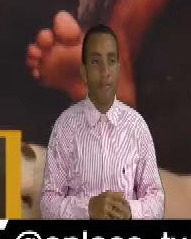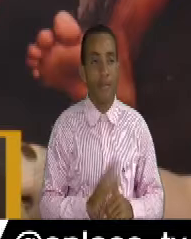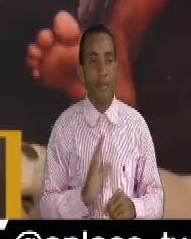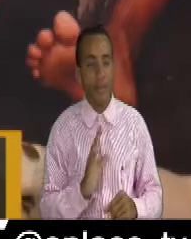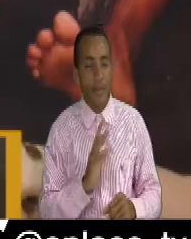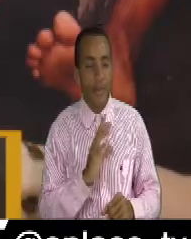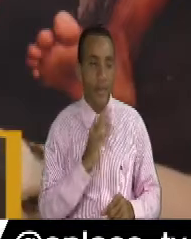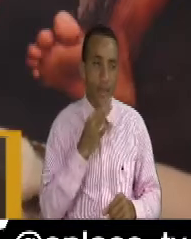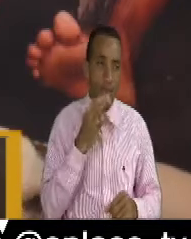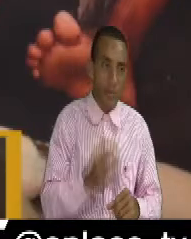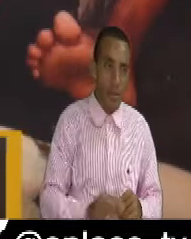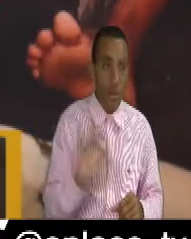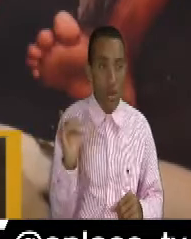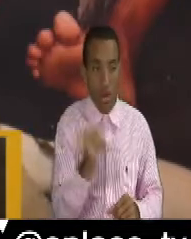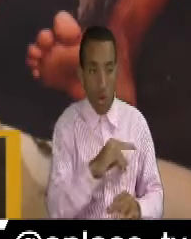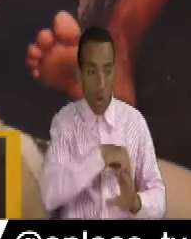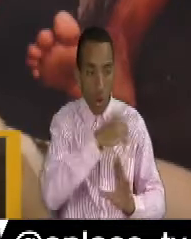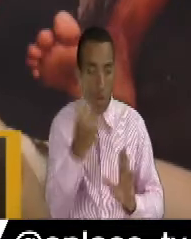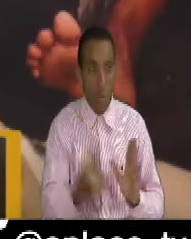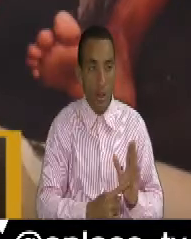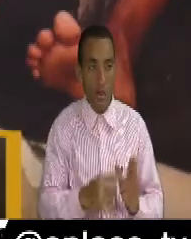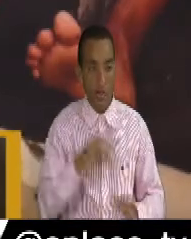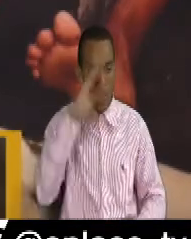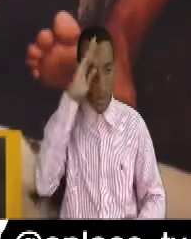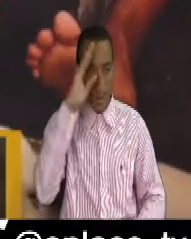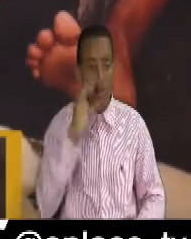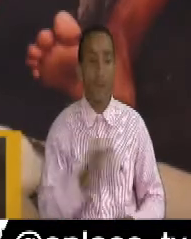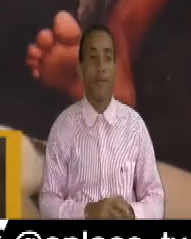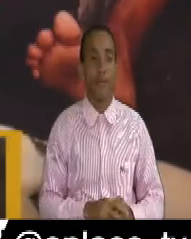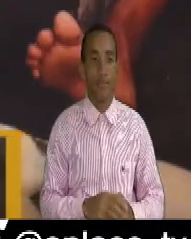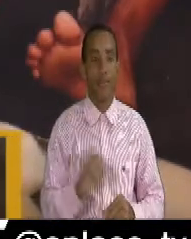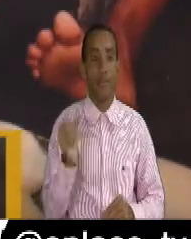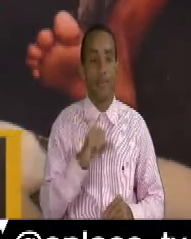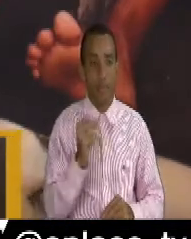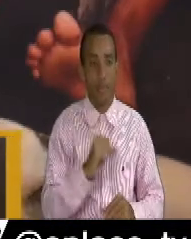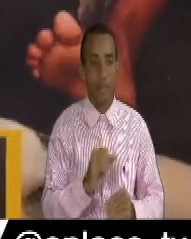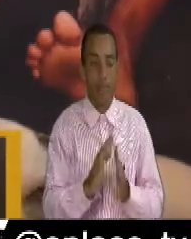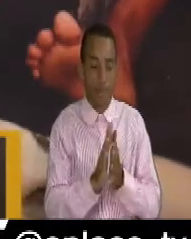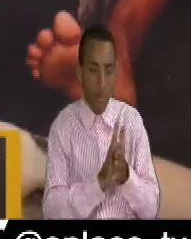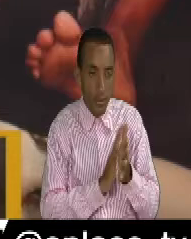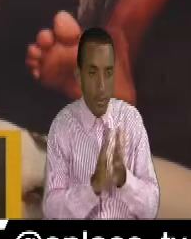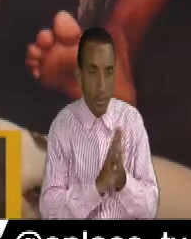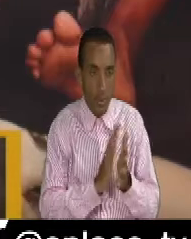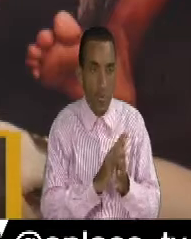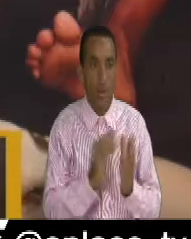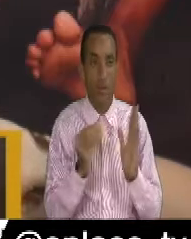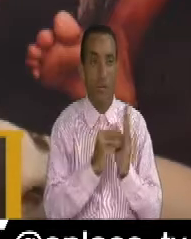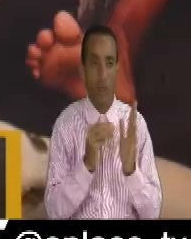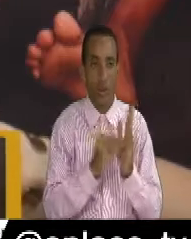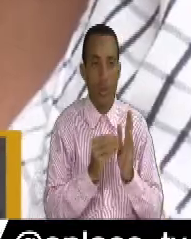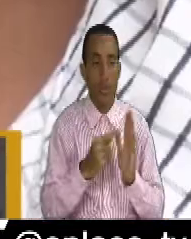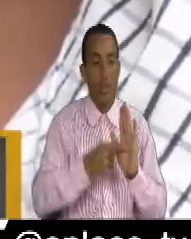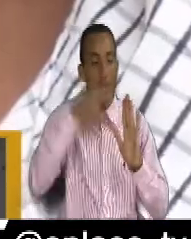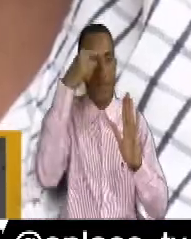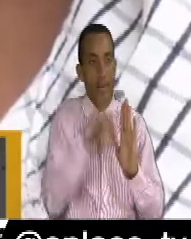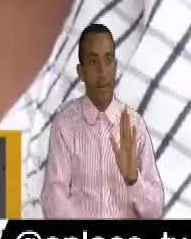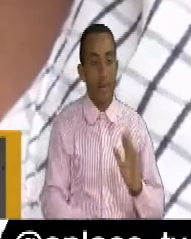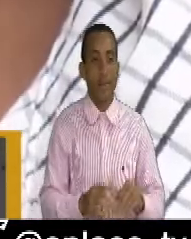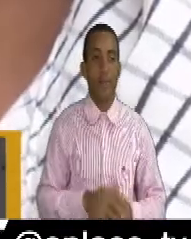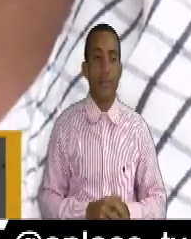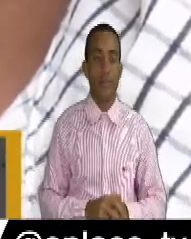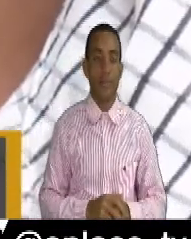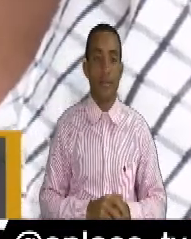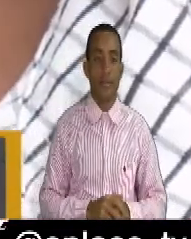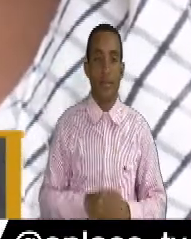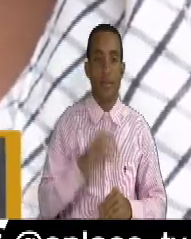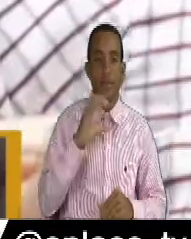que todas sean propinadas por Policía Nacional, pero sí efectivamente recepcionamos alto número de denuncias por abuso de autoridad. CREDOS también